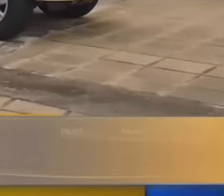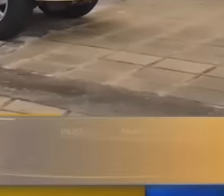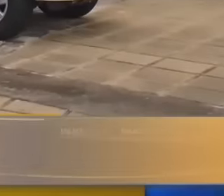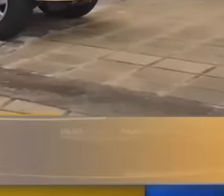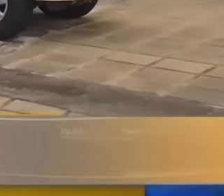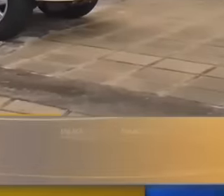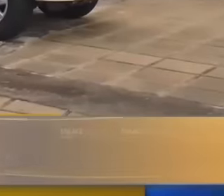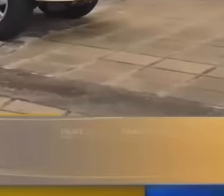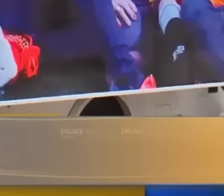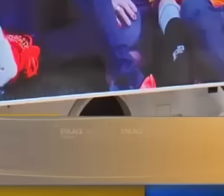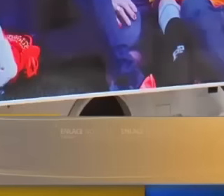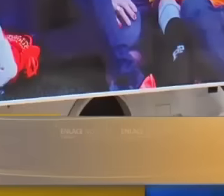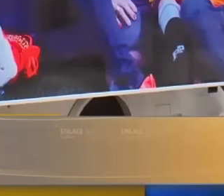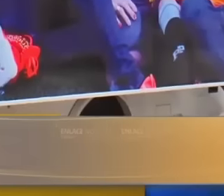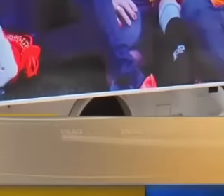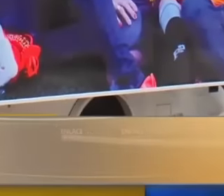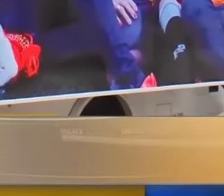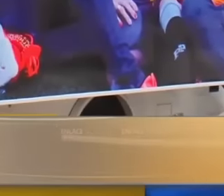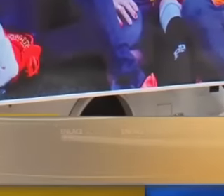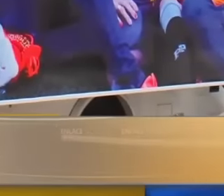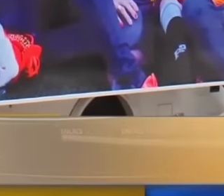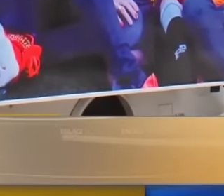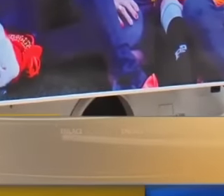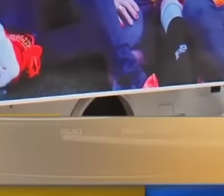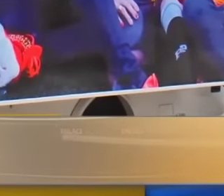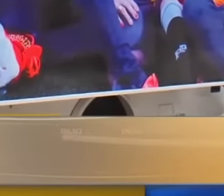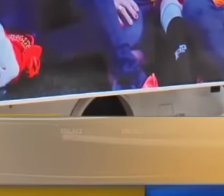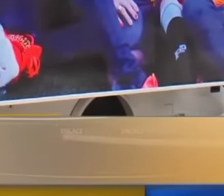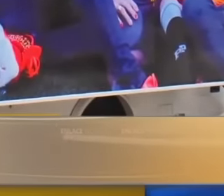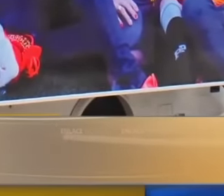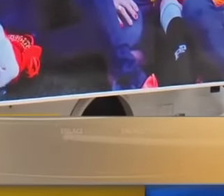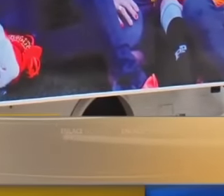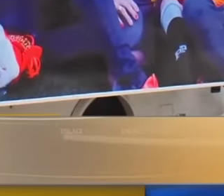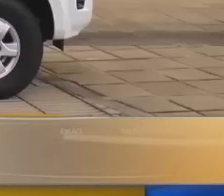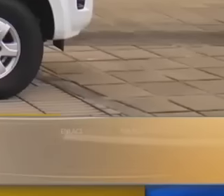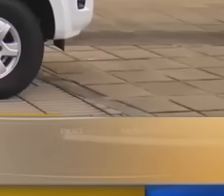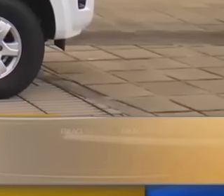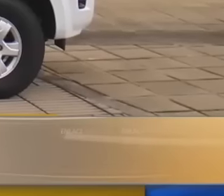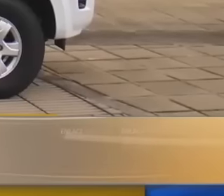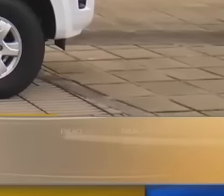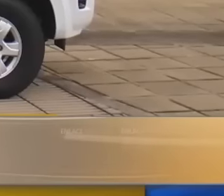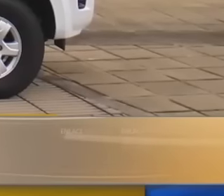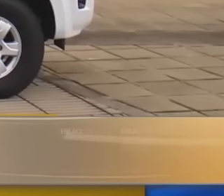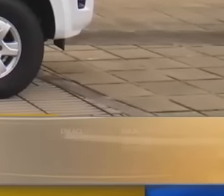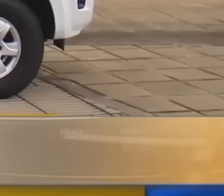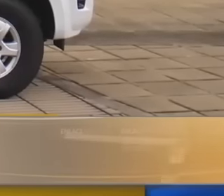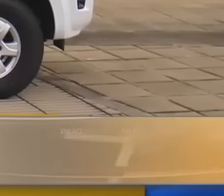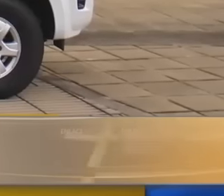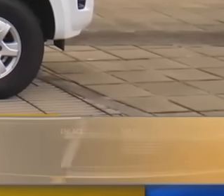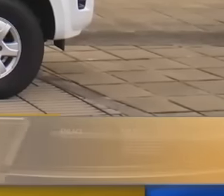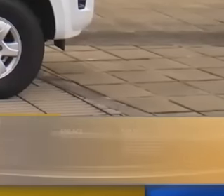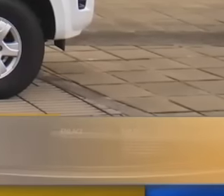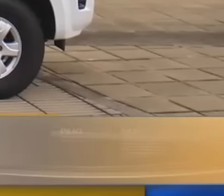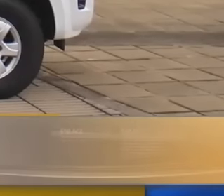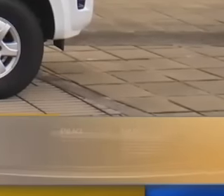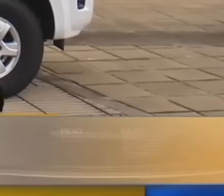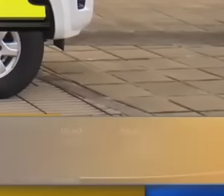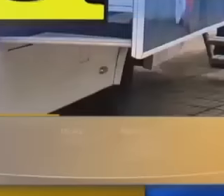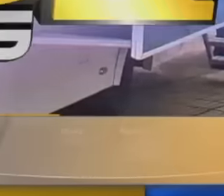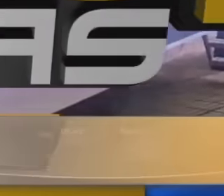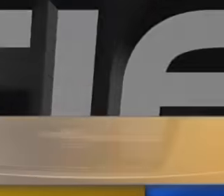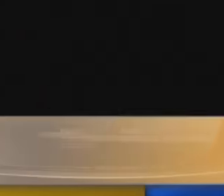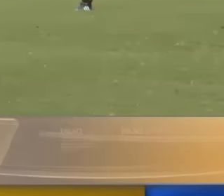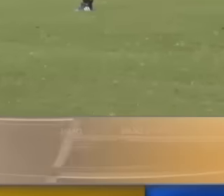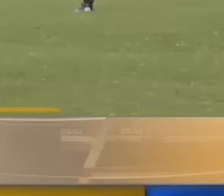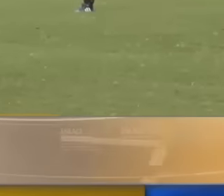y una unidad móvil hospitalaria. 742 millones de pesos costaron los vehículos que se pondrán al servicio de la comunidad la próxima